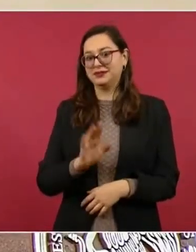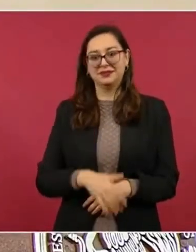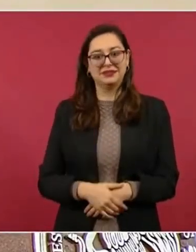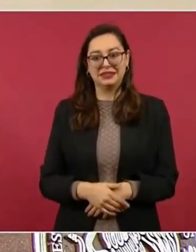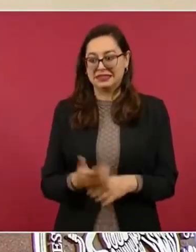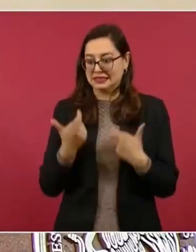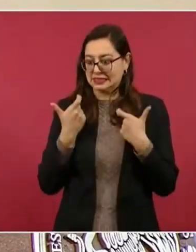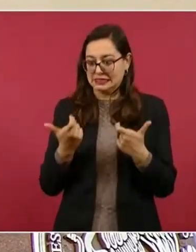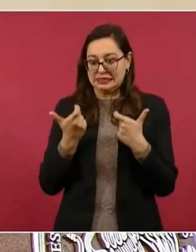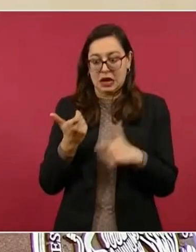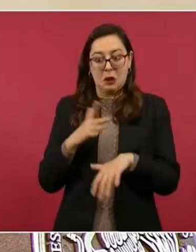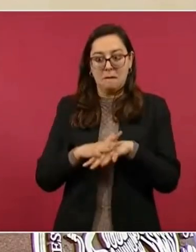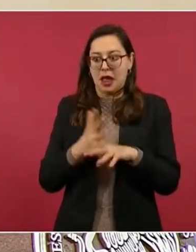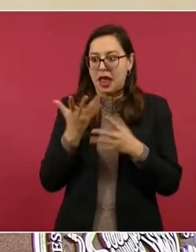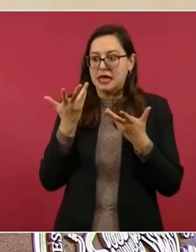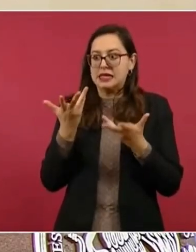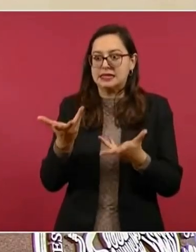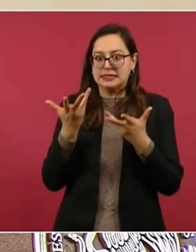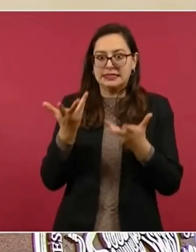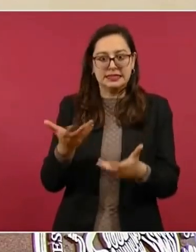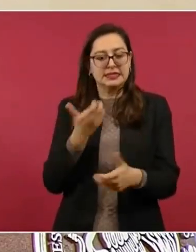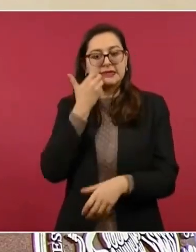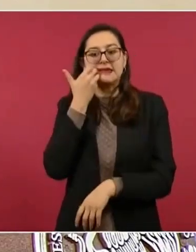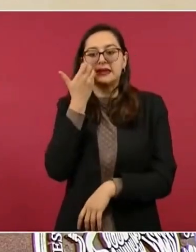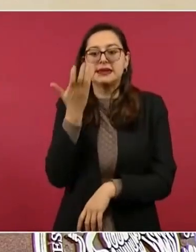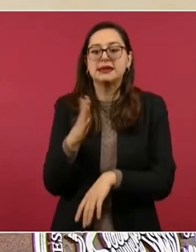dinero llama dinero.